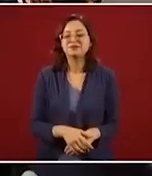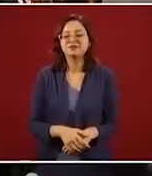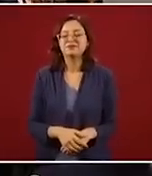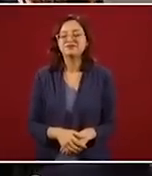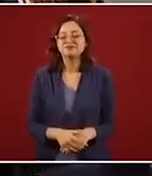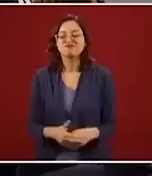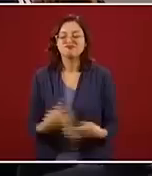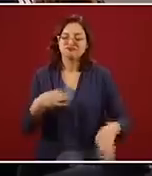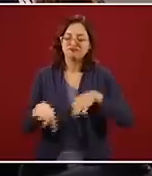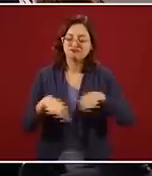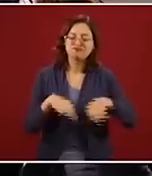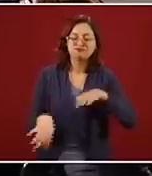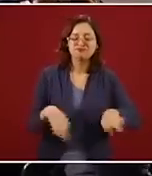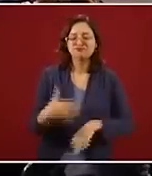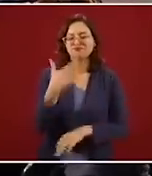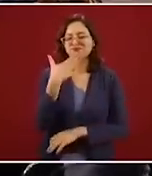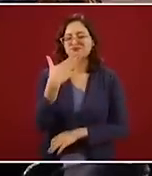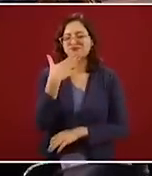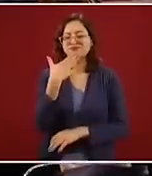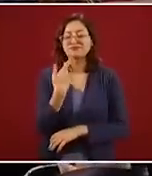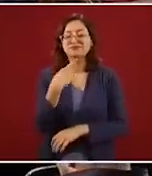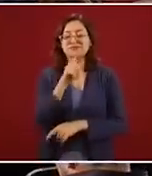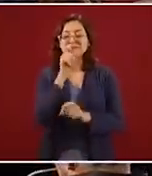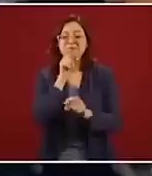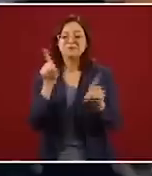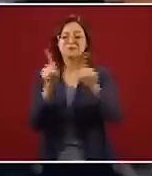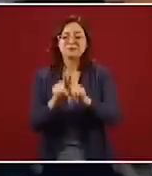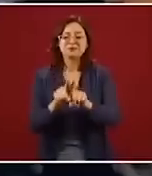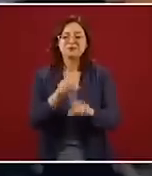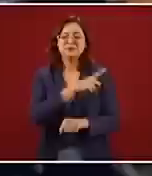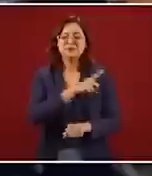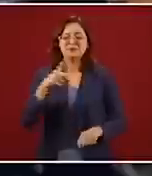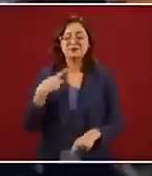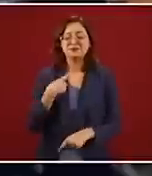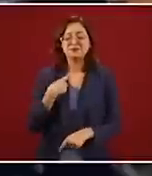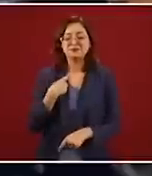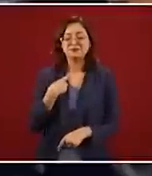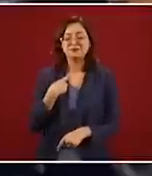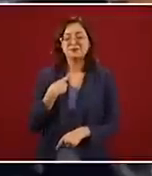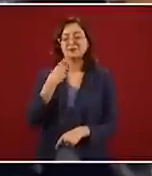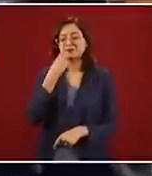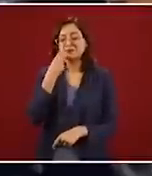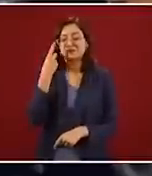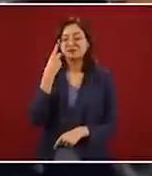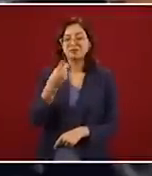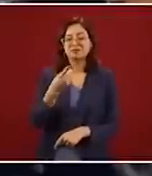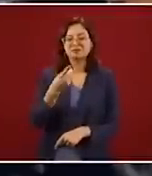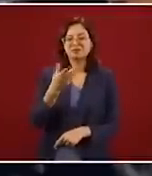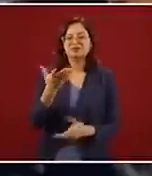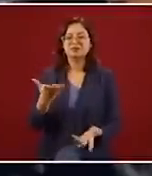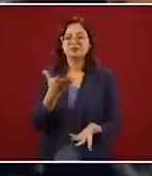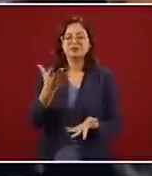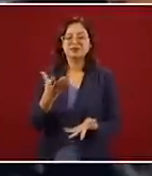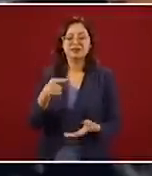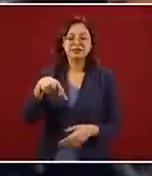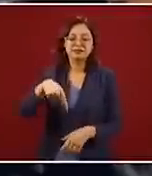mencionar que desde la Ciudad de México no se perciben muchas imperfecciones del mercado que se